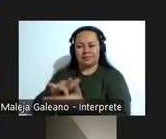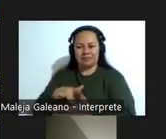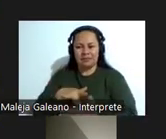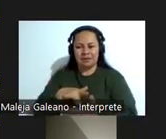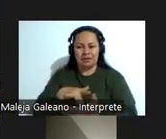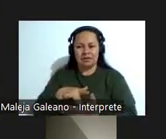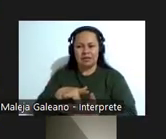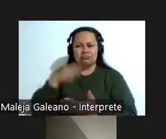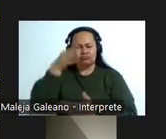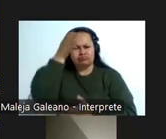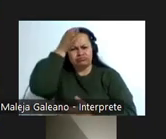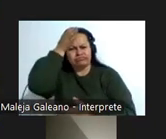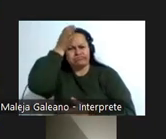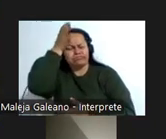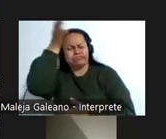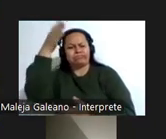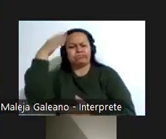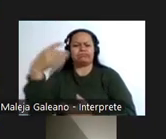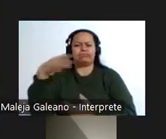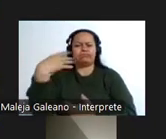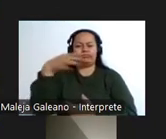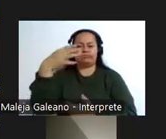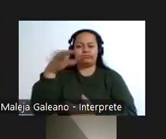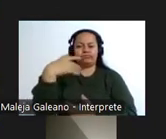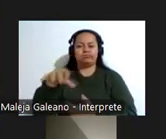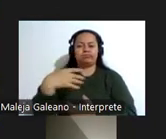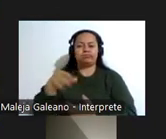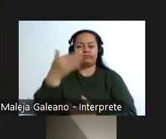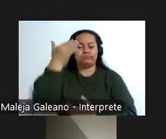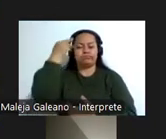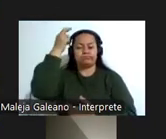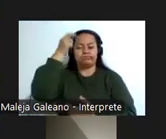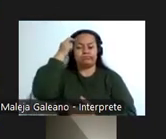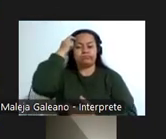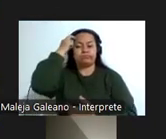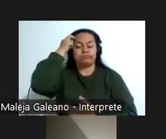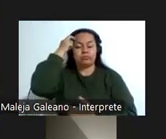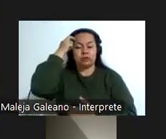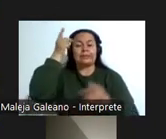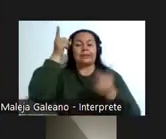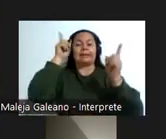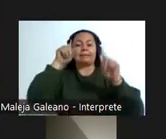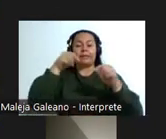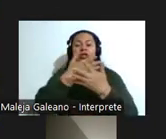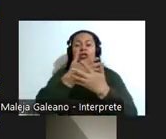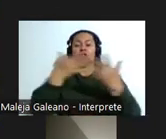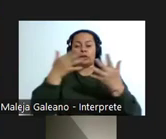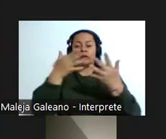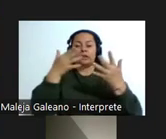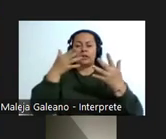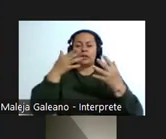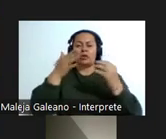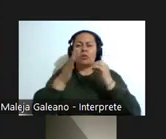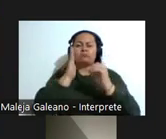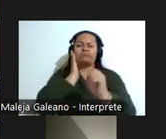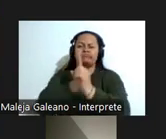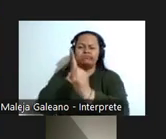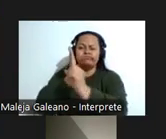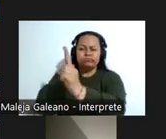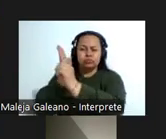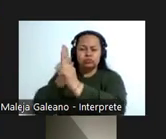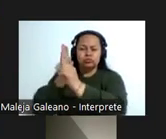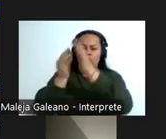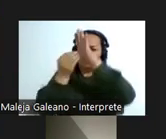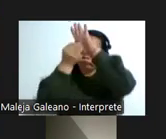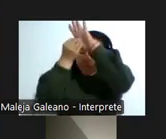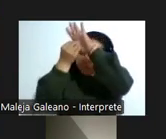Son saberes y son conocimientos que en su mayoría de veces han sido anulados, han sido reprimidos y han sido